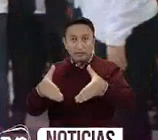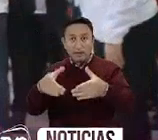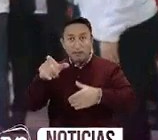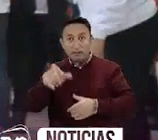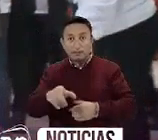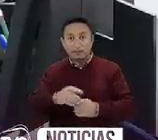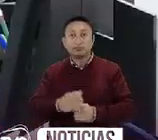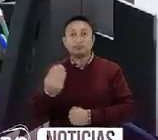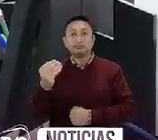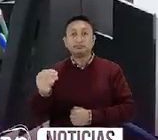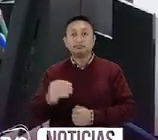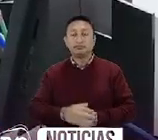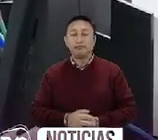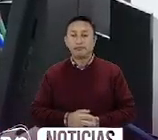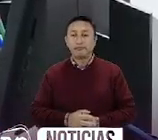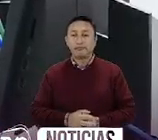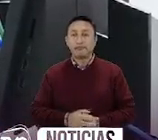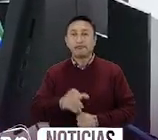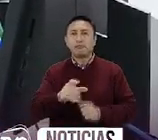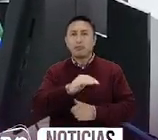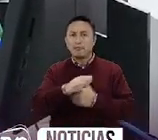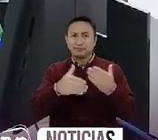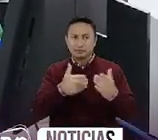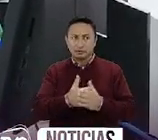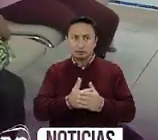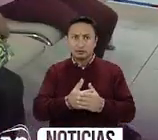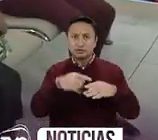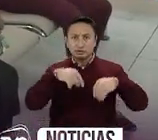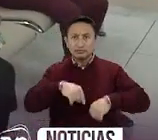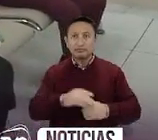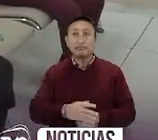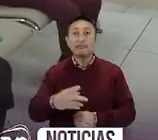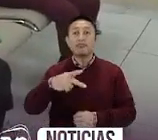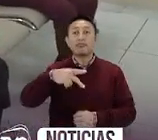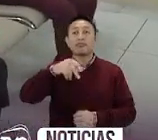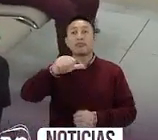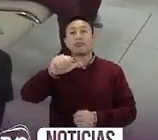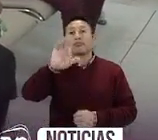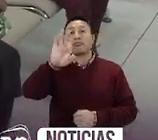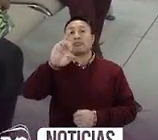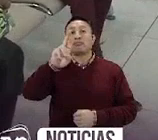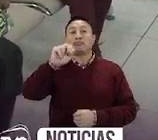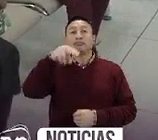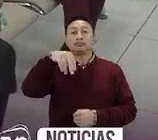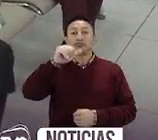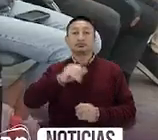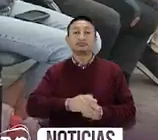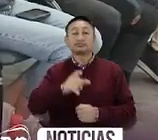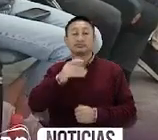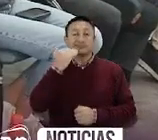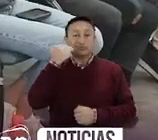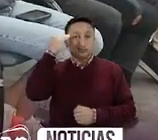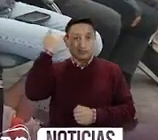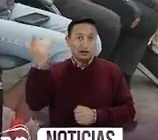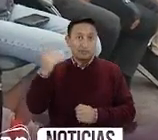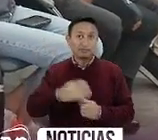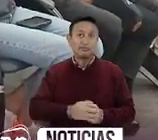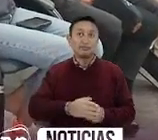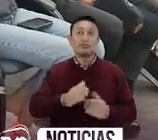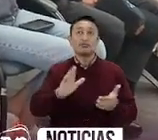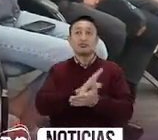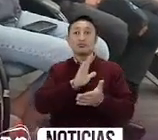los adolescentes. A todos los usuarios nombrados se incluyen aquellos del Patronato San José, adultos mayores, comunidad de unidades